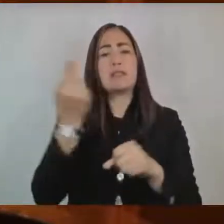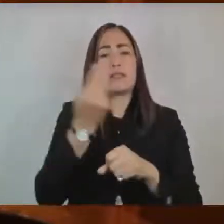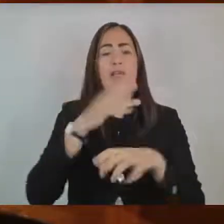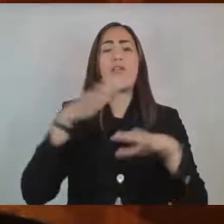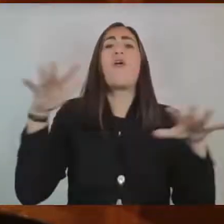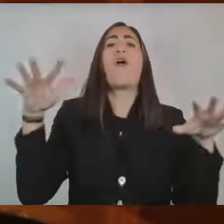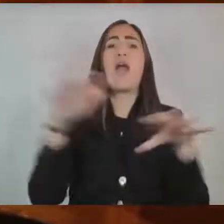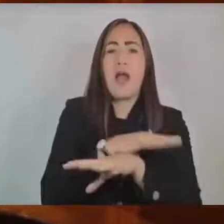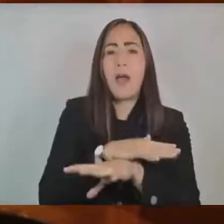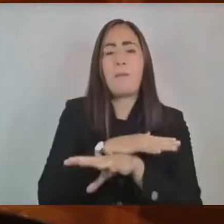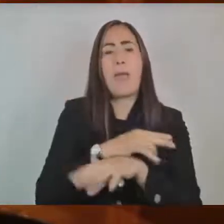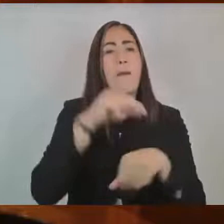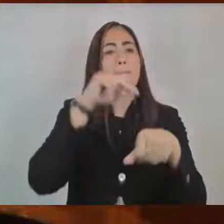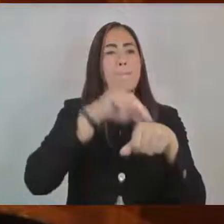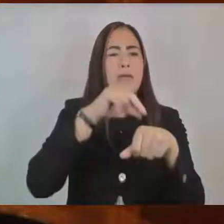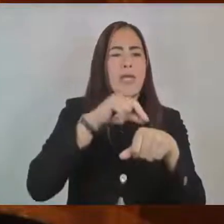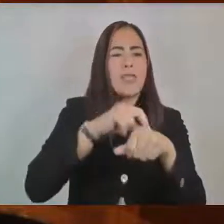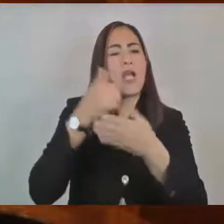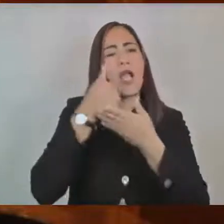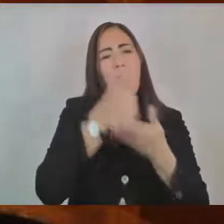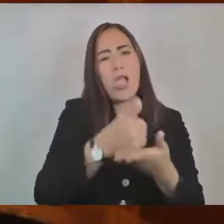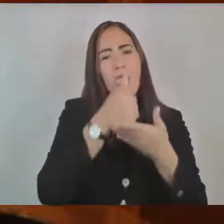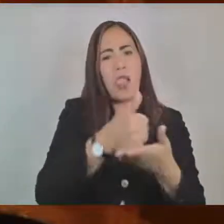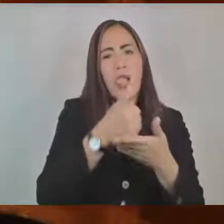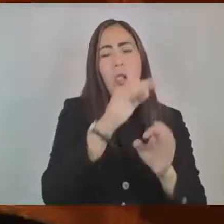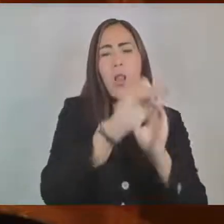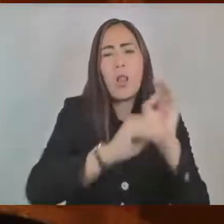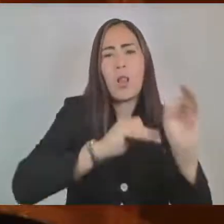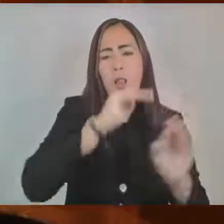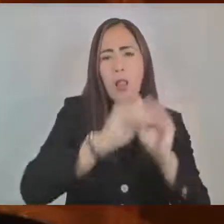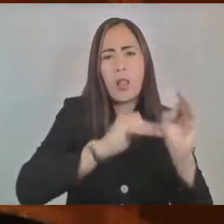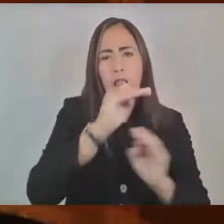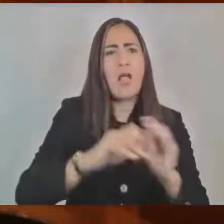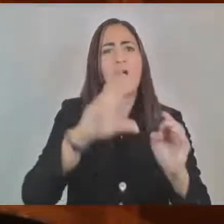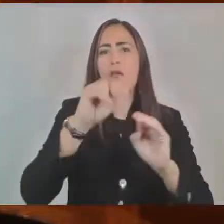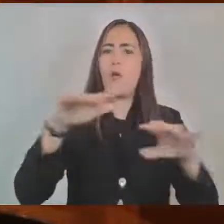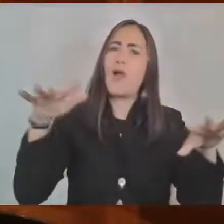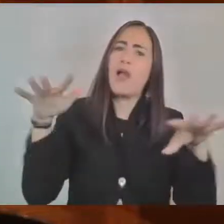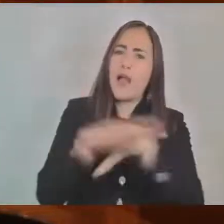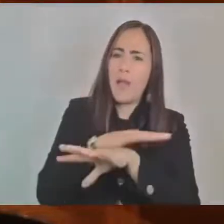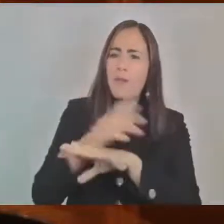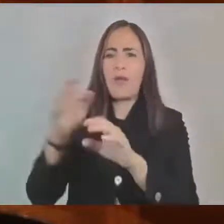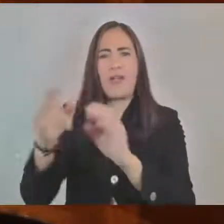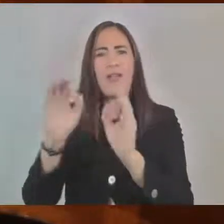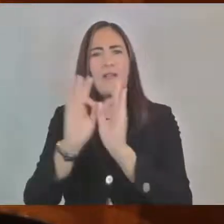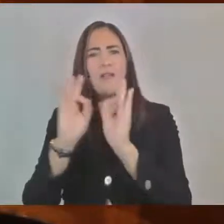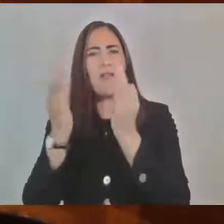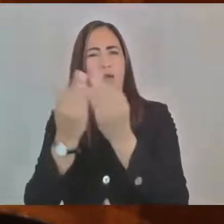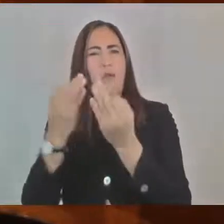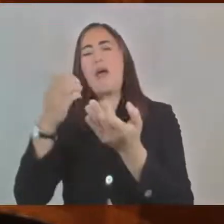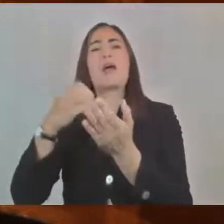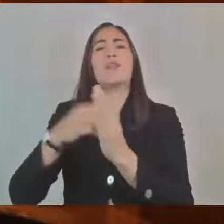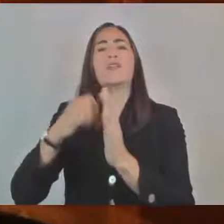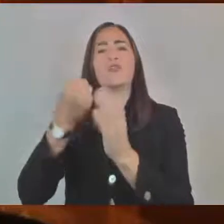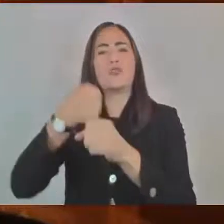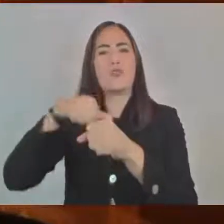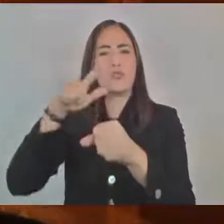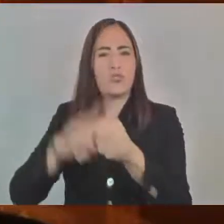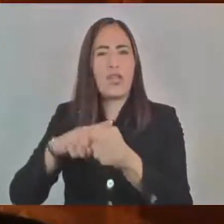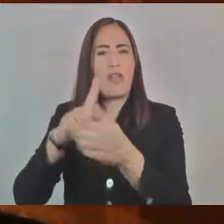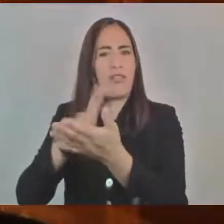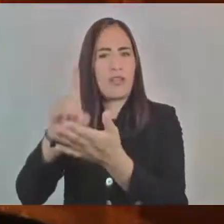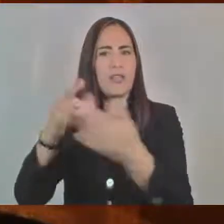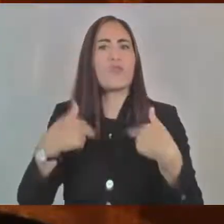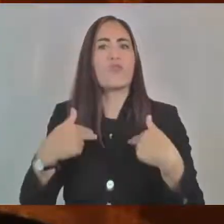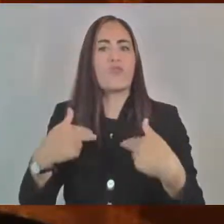cambio del paradigma médico-asistencialista y de producción por el modelo social y de derechos humanos